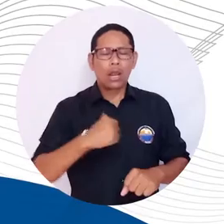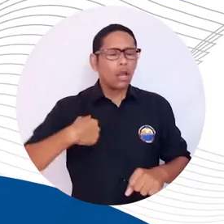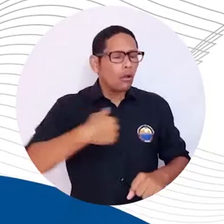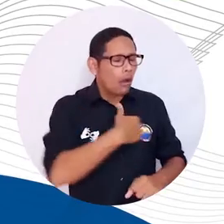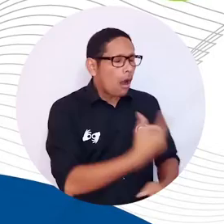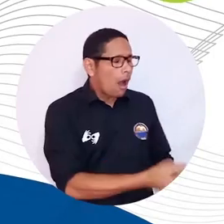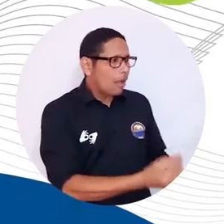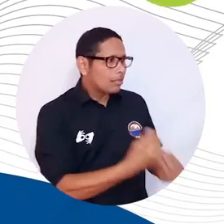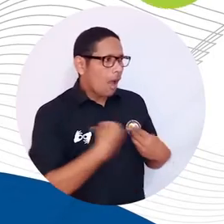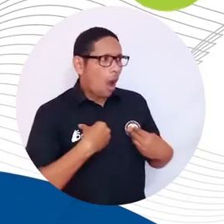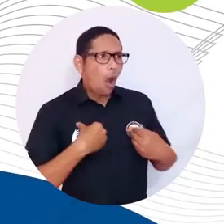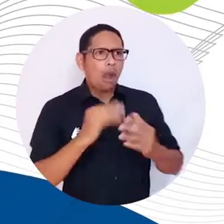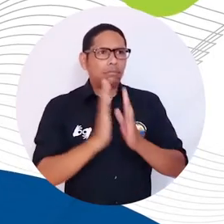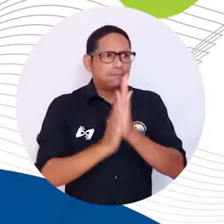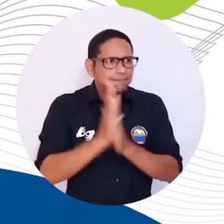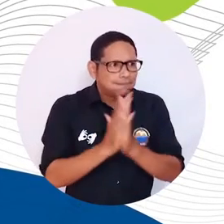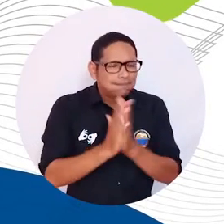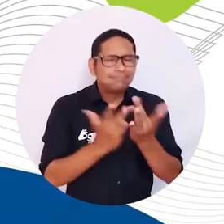puede.